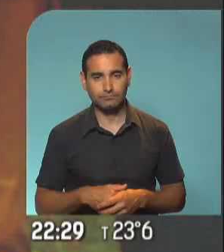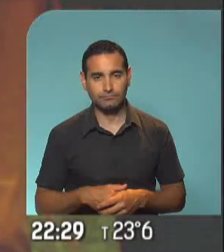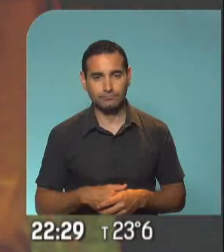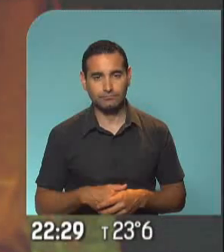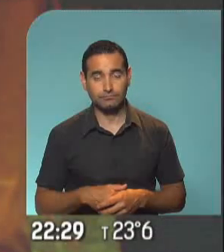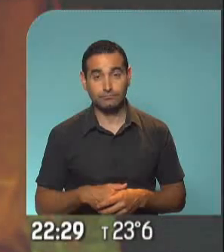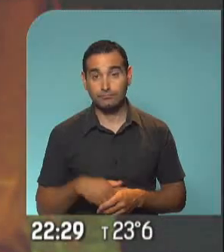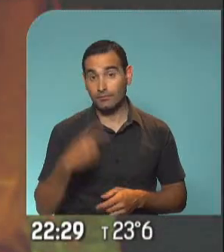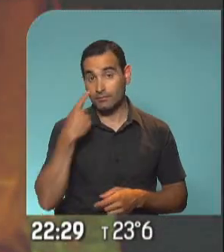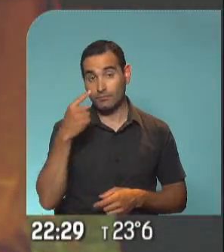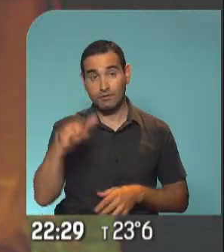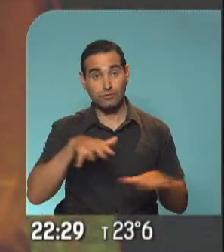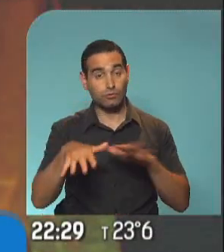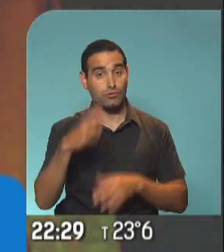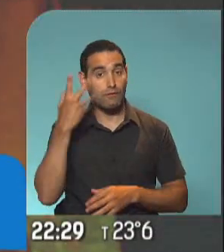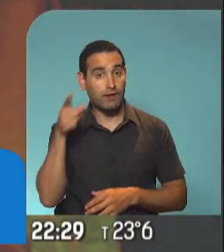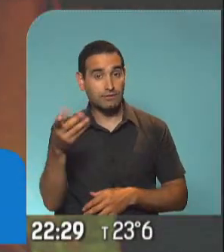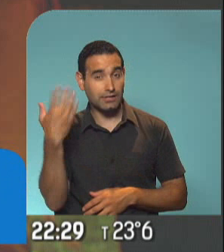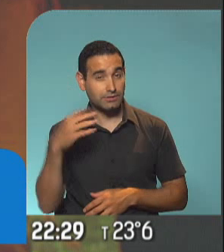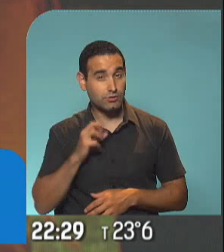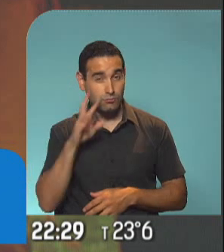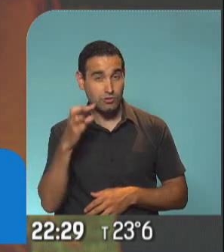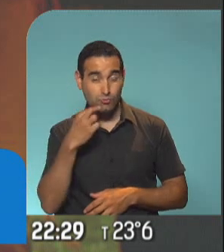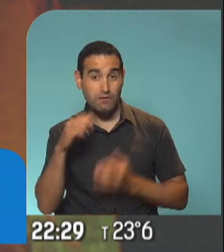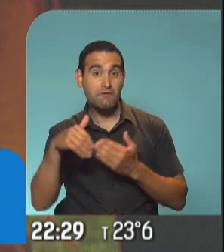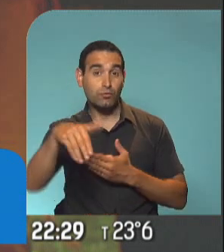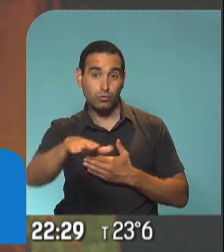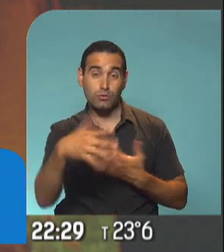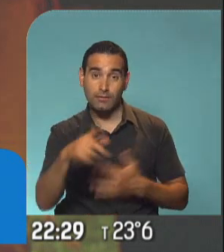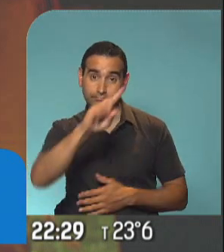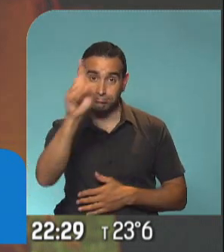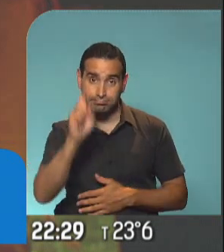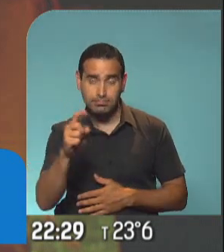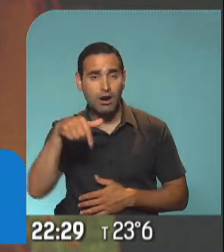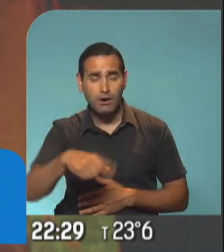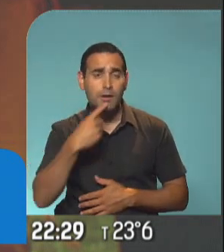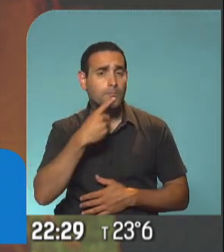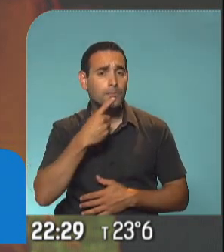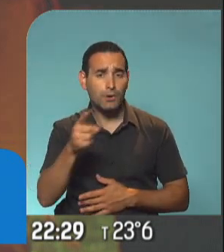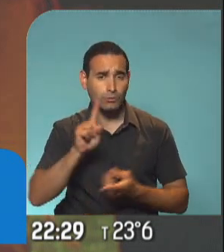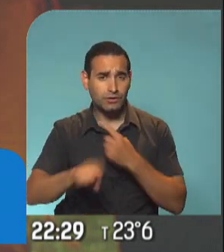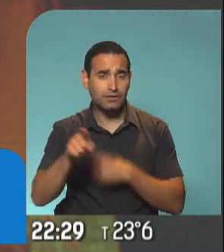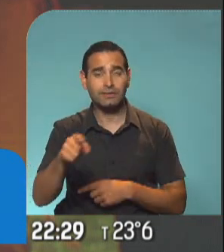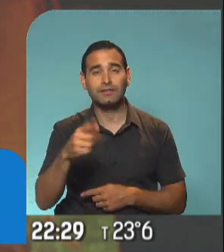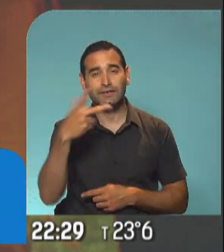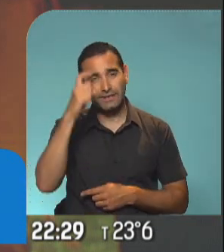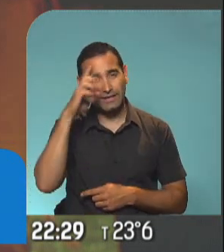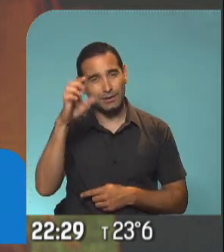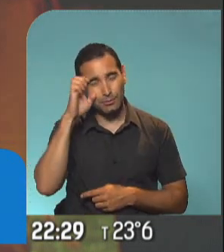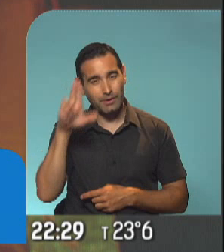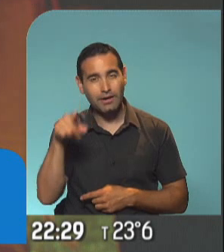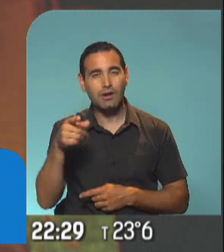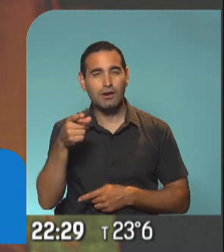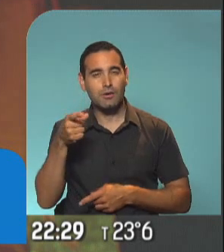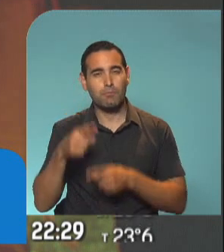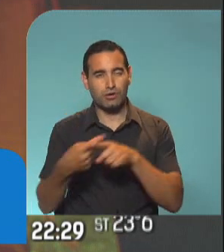De lo que está pasando en Francia hoy, lo que pasó en 2019 y lo que se viene, claro, es una incógnita, pero se lo vamos a preguntar a Eber Ostrowiecki, es politólogo.